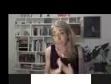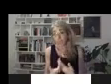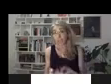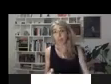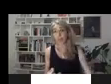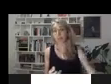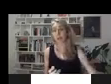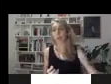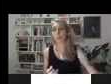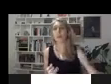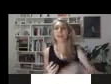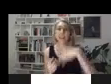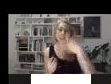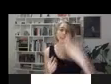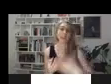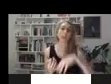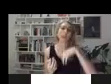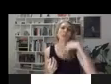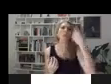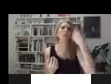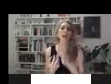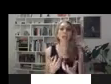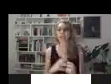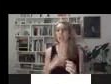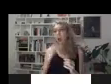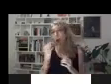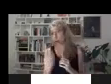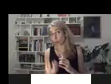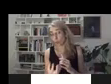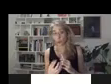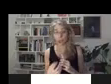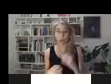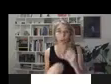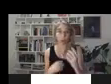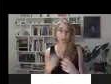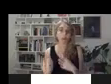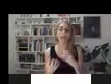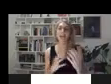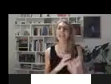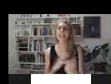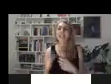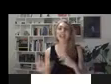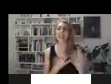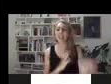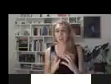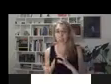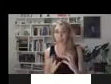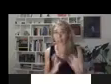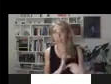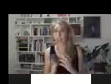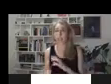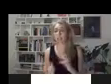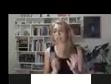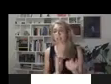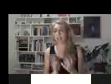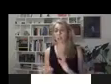desde esta mirada, proponemos bastante que una galería o que un gestor, gestora, sea quien